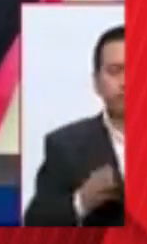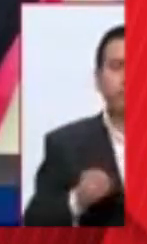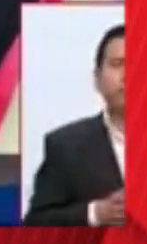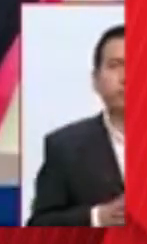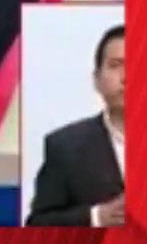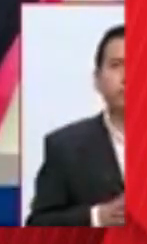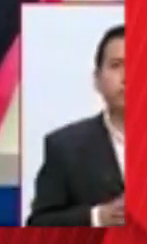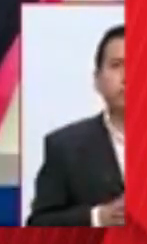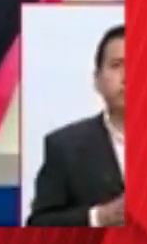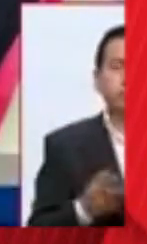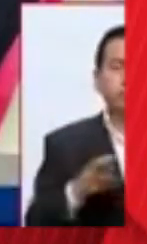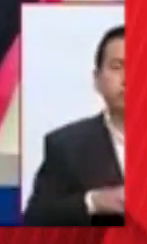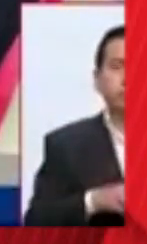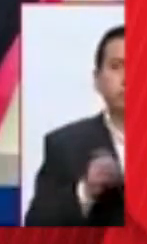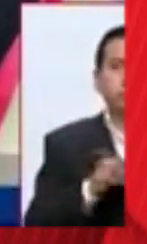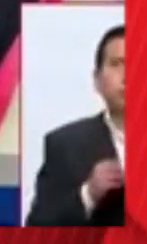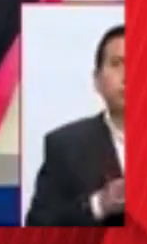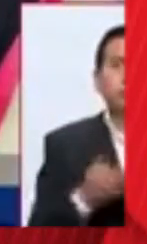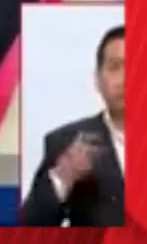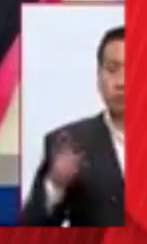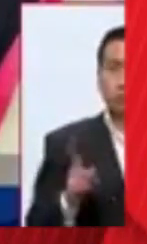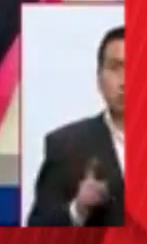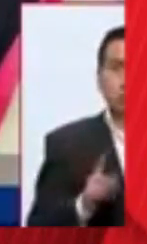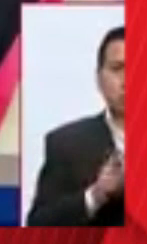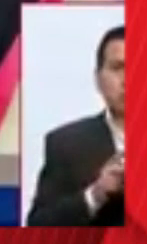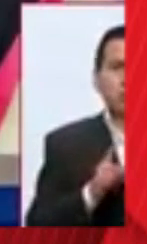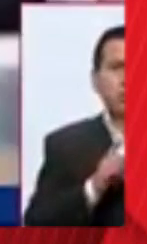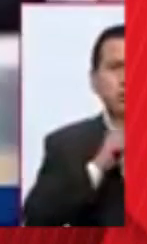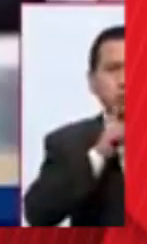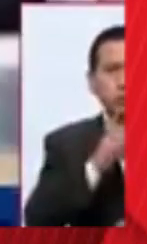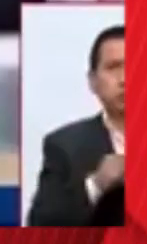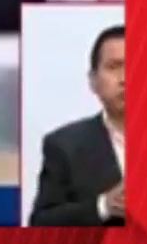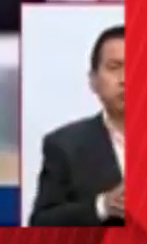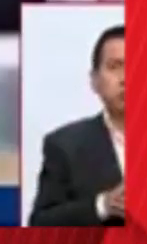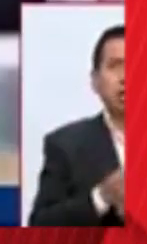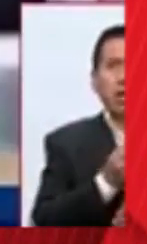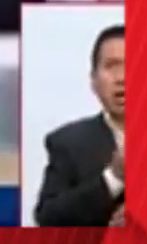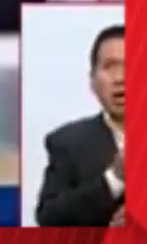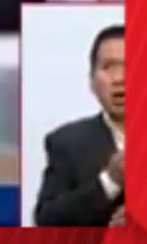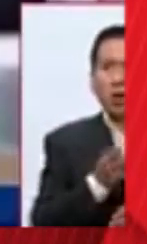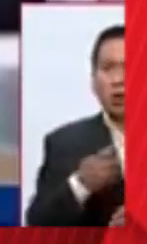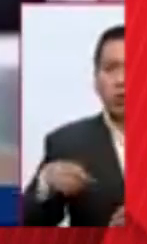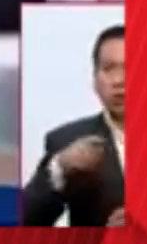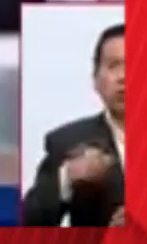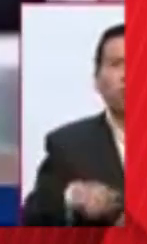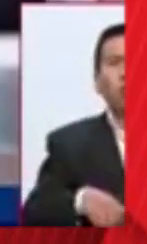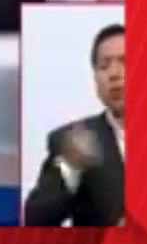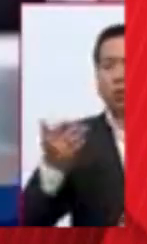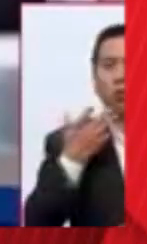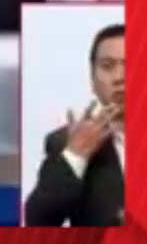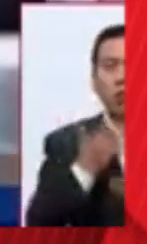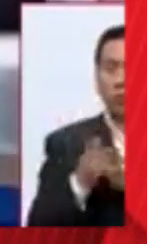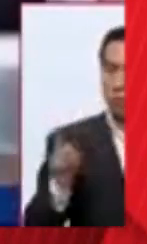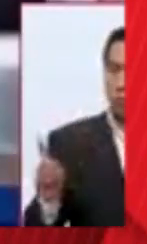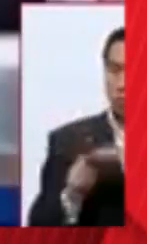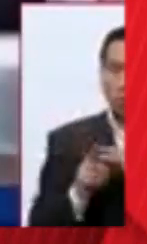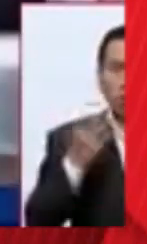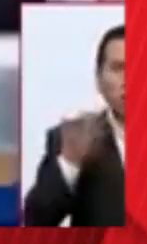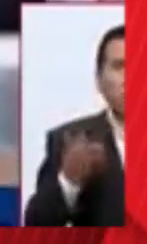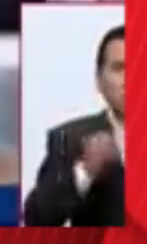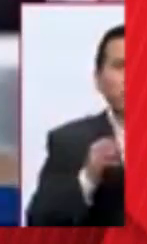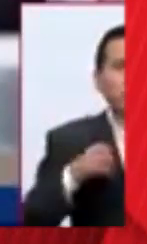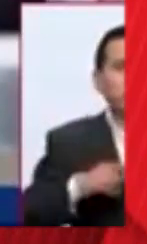Bien, Entonces, va a aparecer con seguridad algunas otras pruebas. Estoy